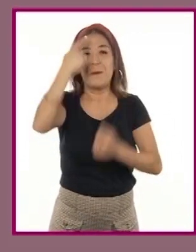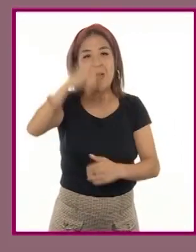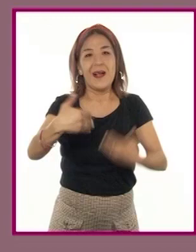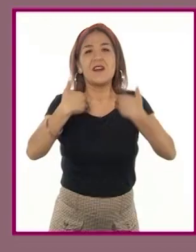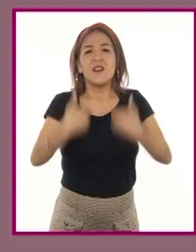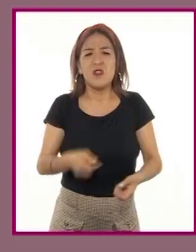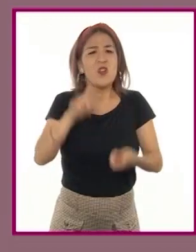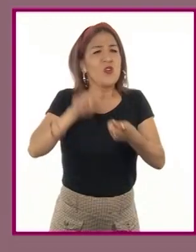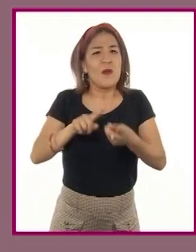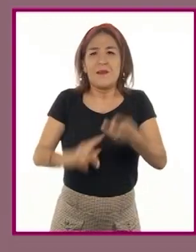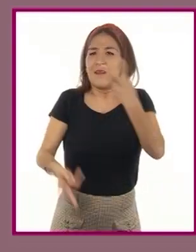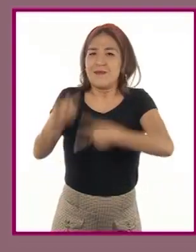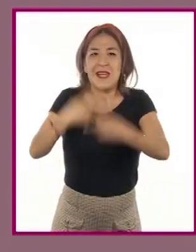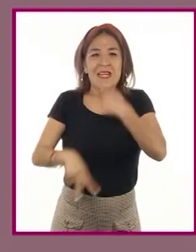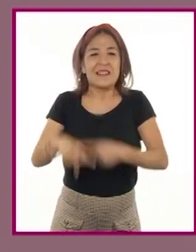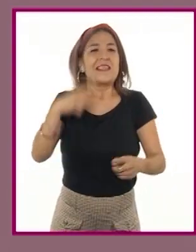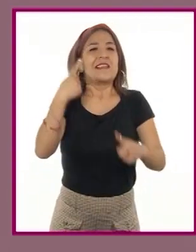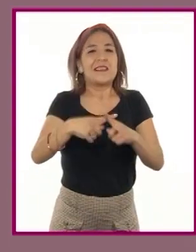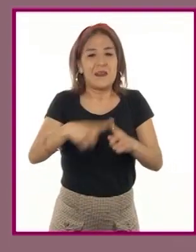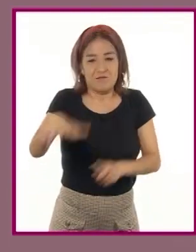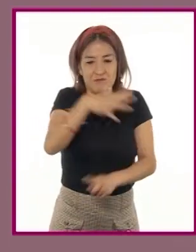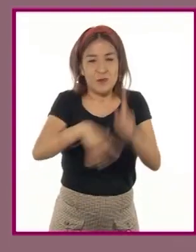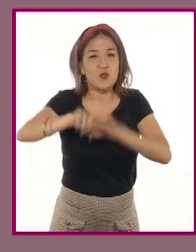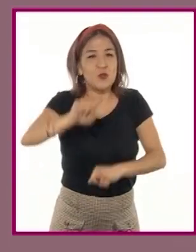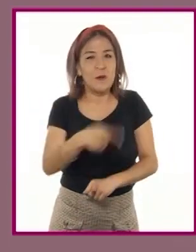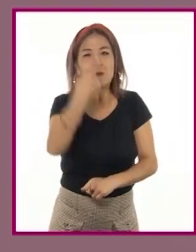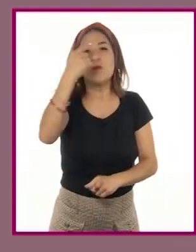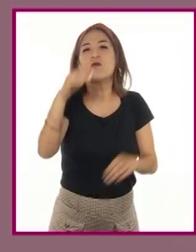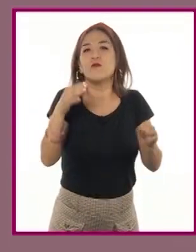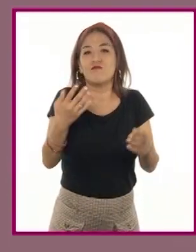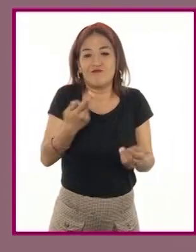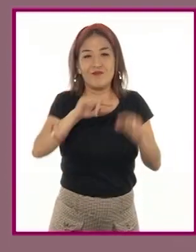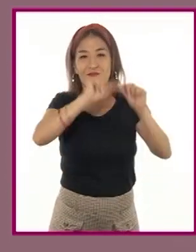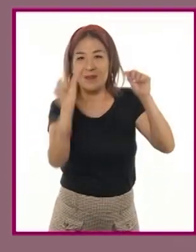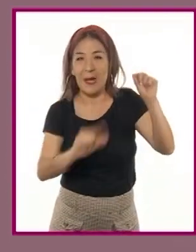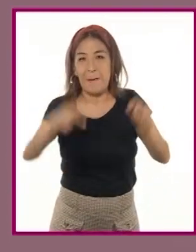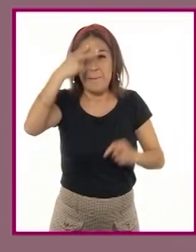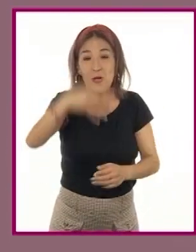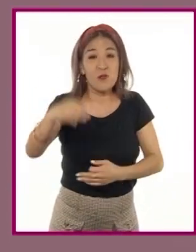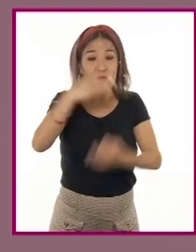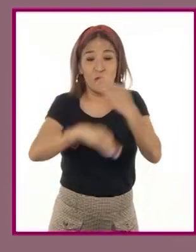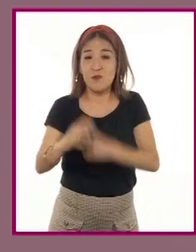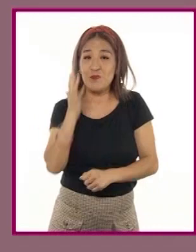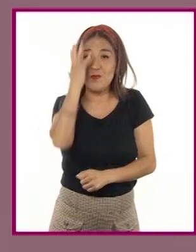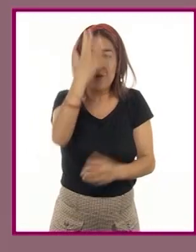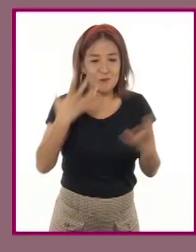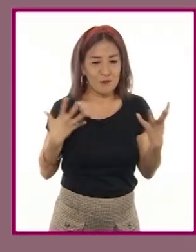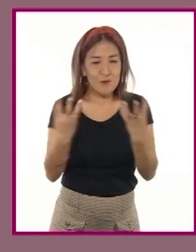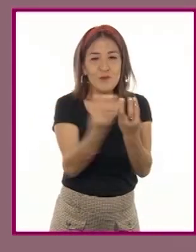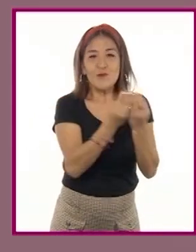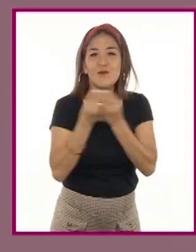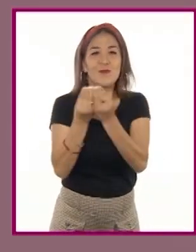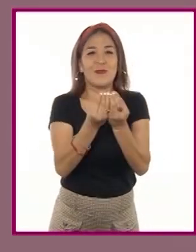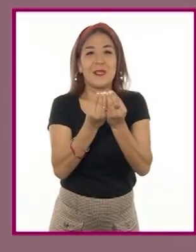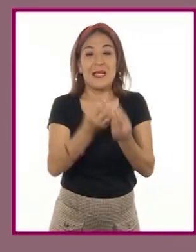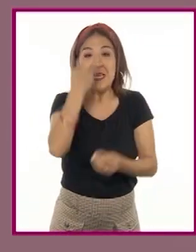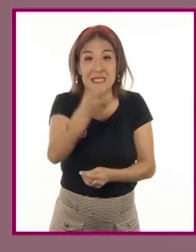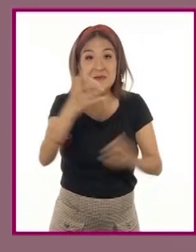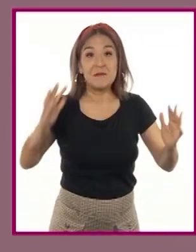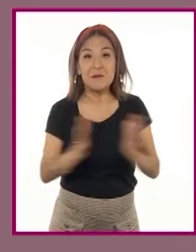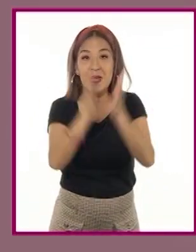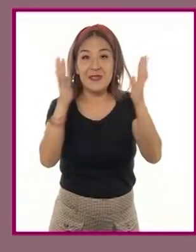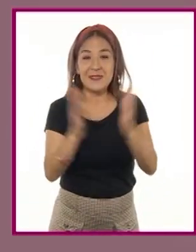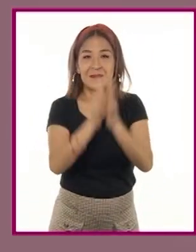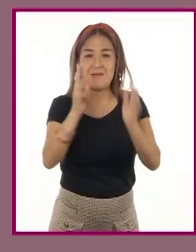de dónde venimos y quiénes somos como mexicanos, pues el futuro lo construiremos todos juntos y sepan que su